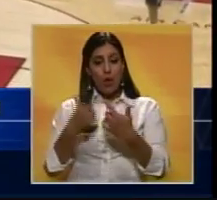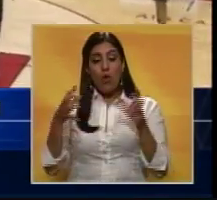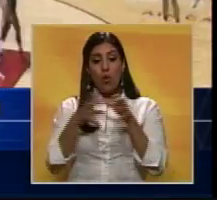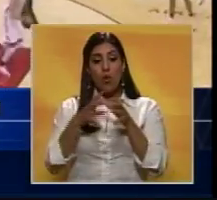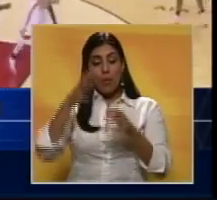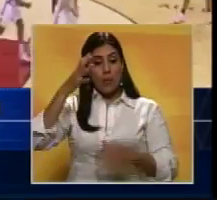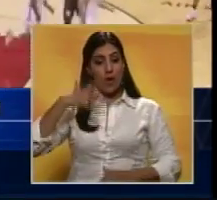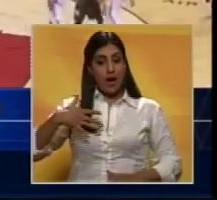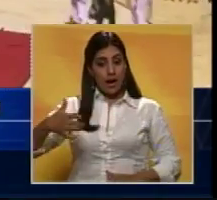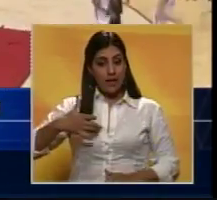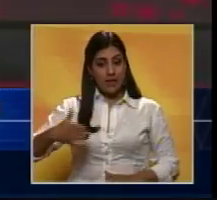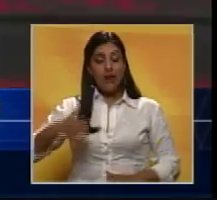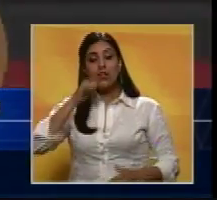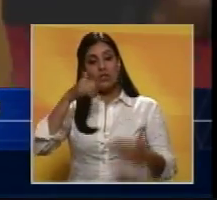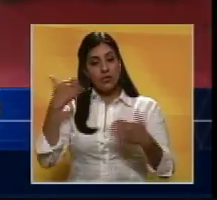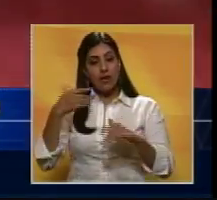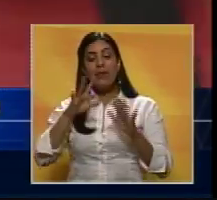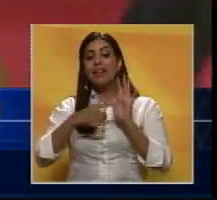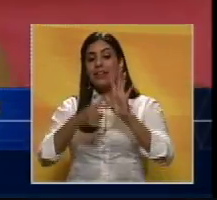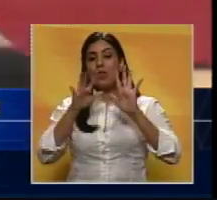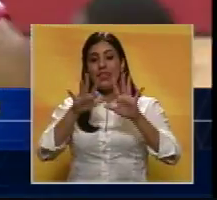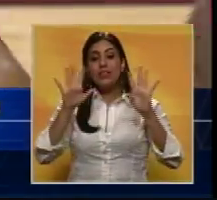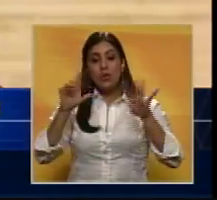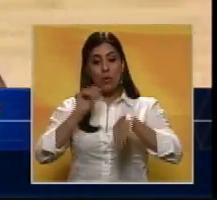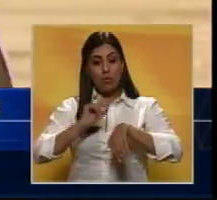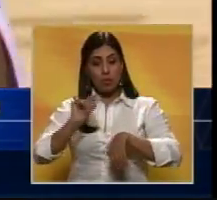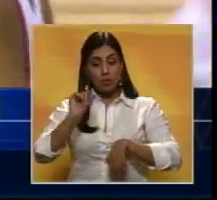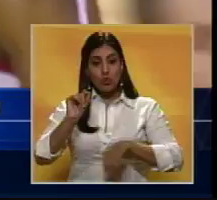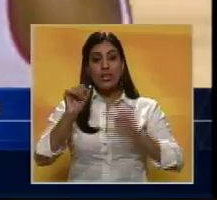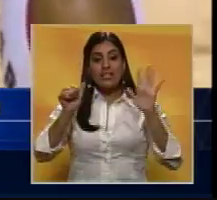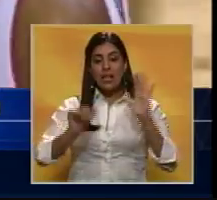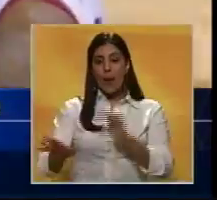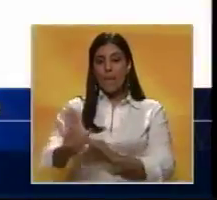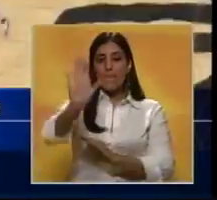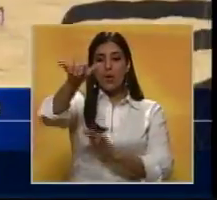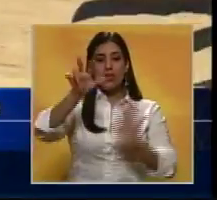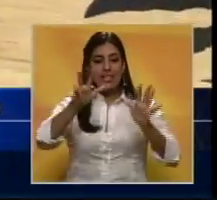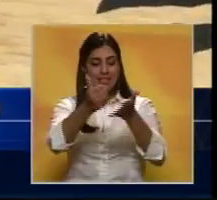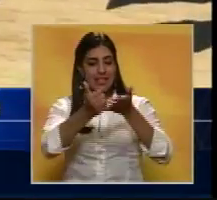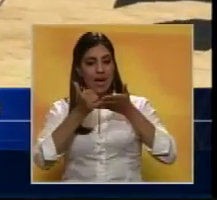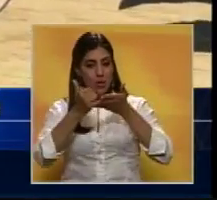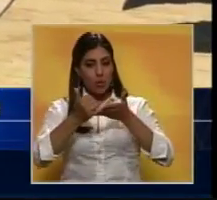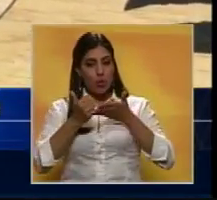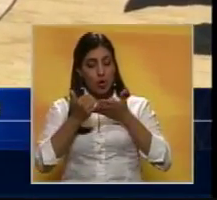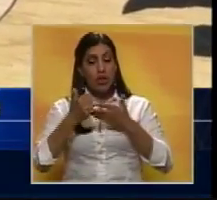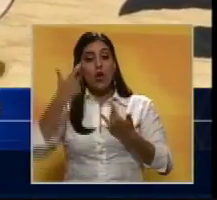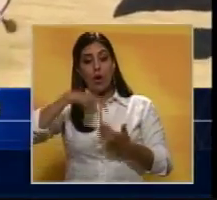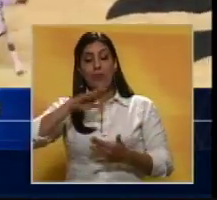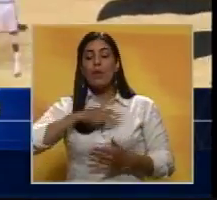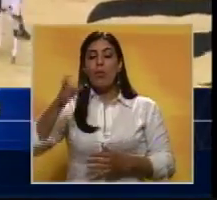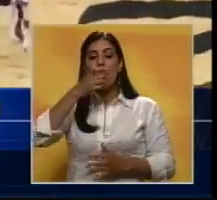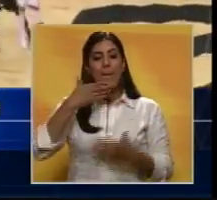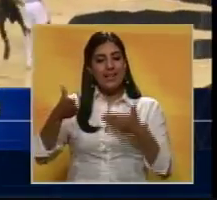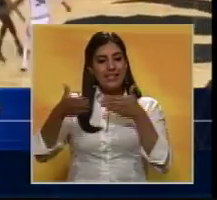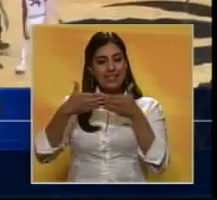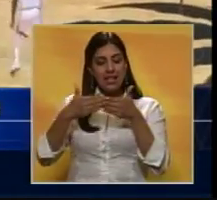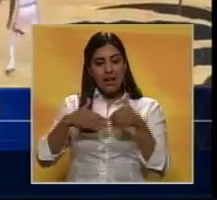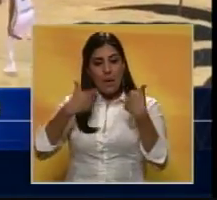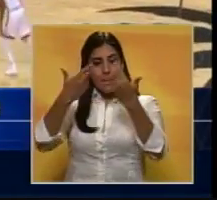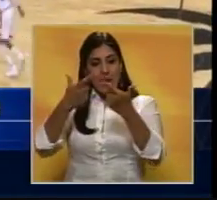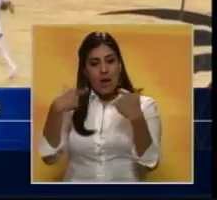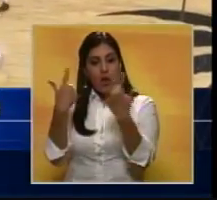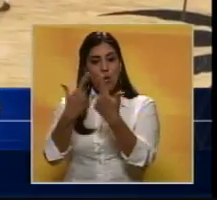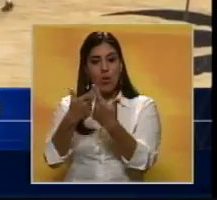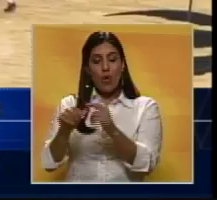equipo canadiense, Serge Ibaka destacó con 19 puntos, 6 rebotes y 3 asistencias. Toronto buscará cerrar su pase a la